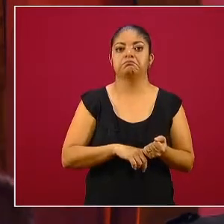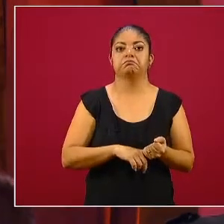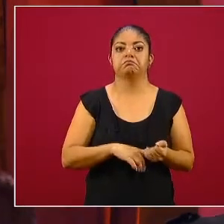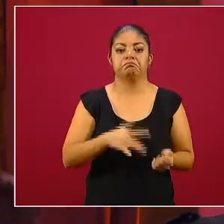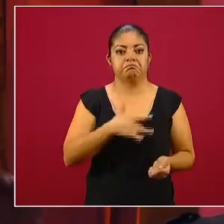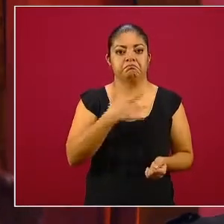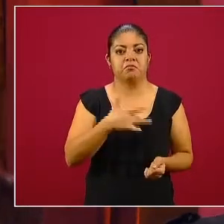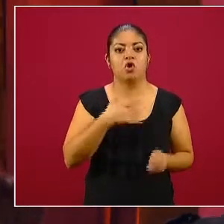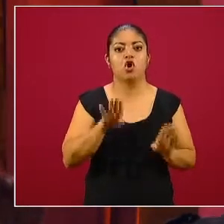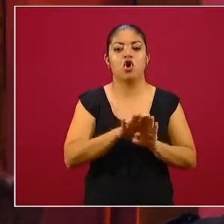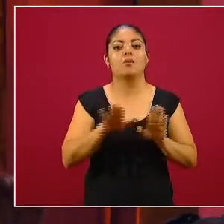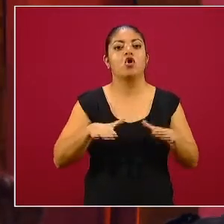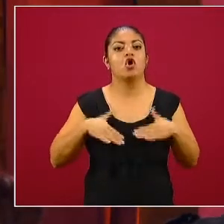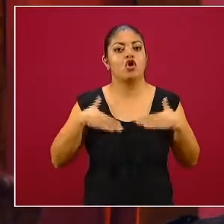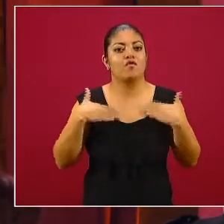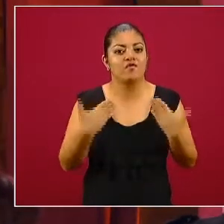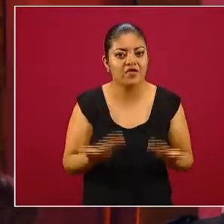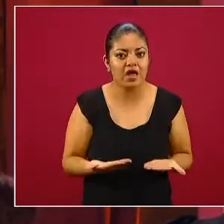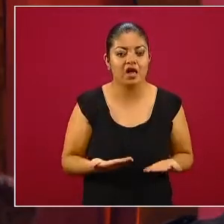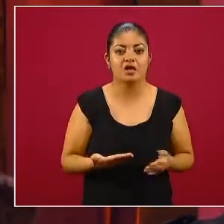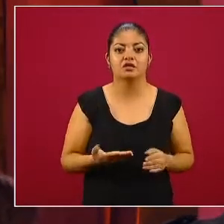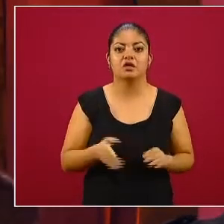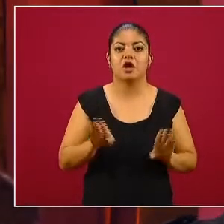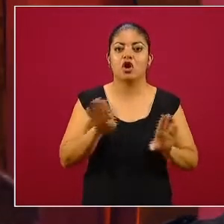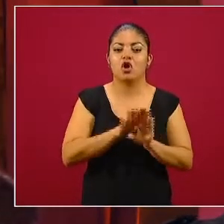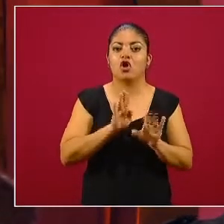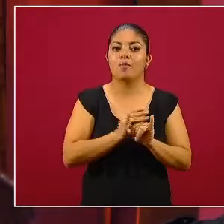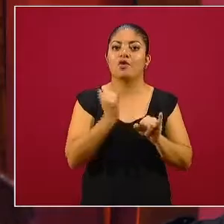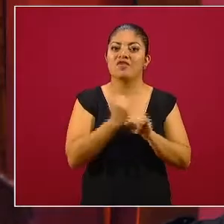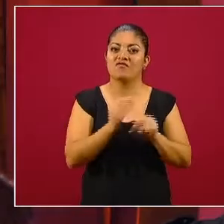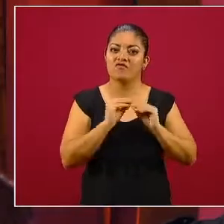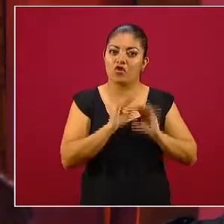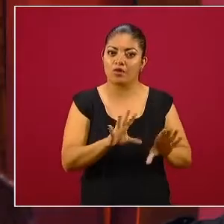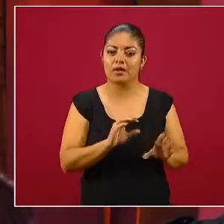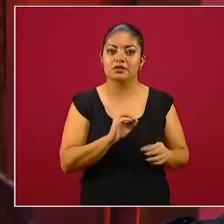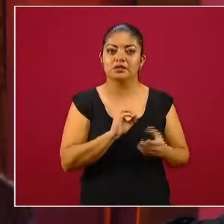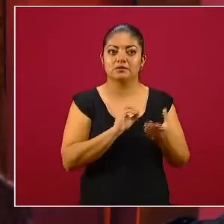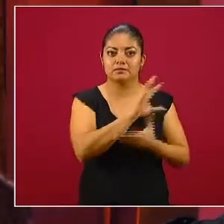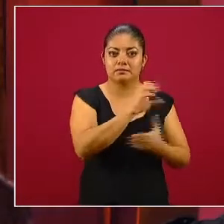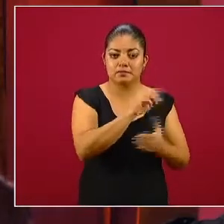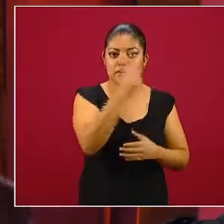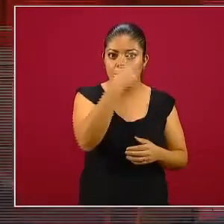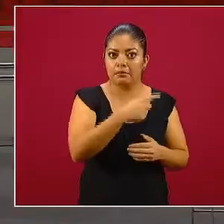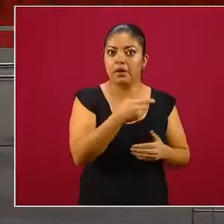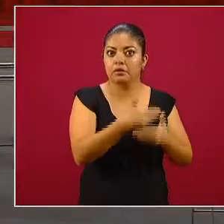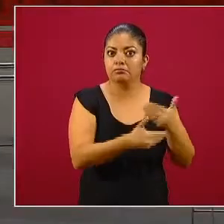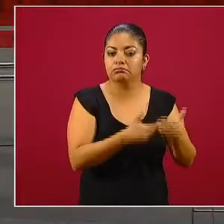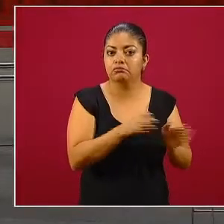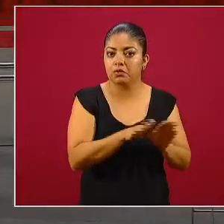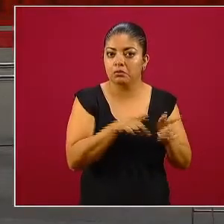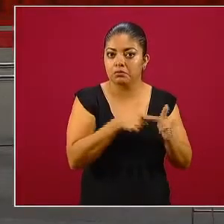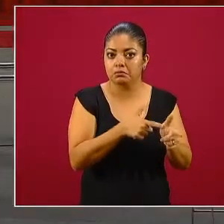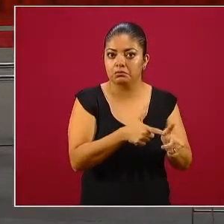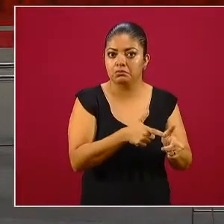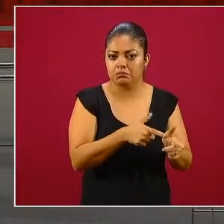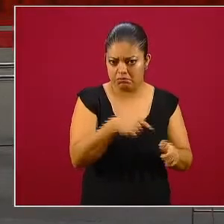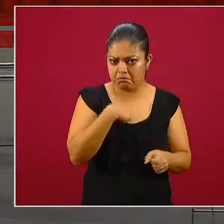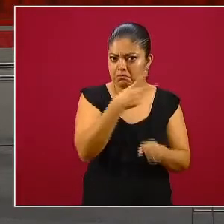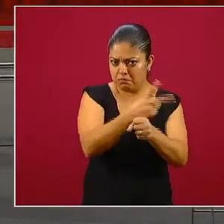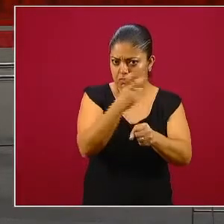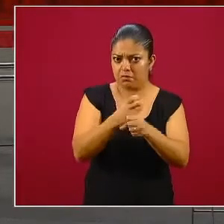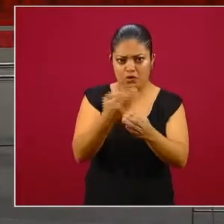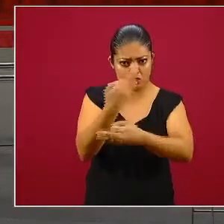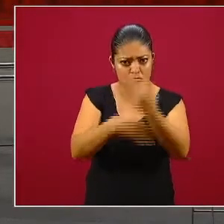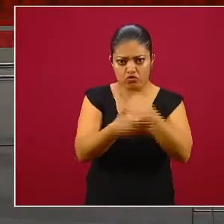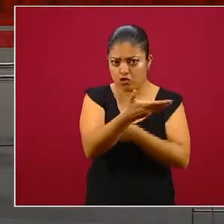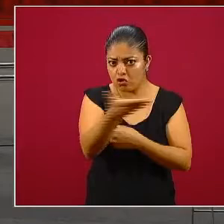de utilizarla, de otorgar sus datos para darle seguimiento. Invito a todas y todos a